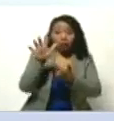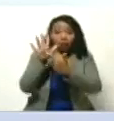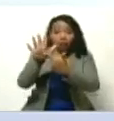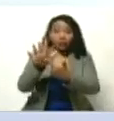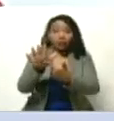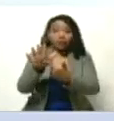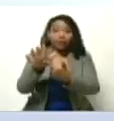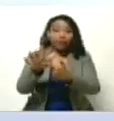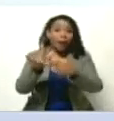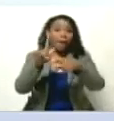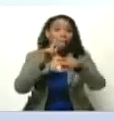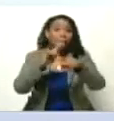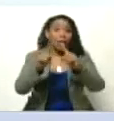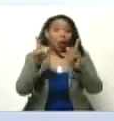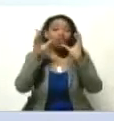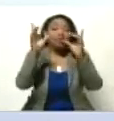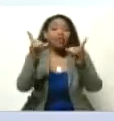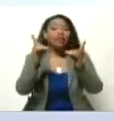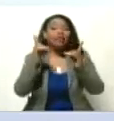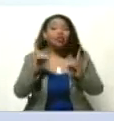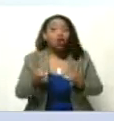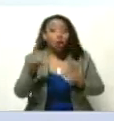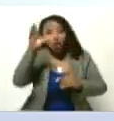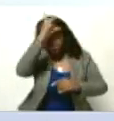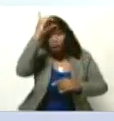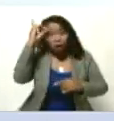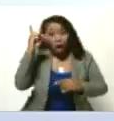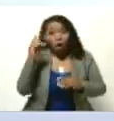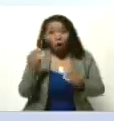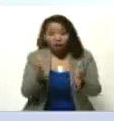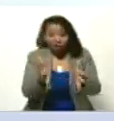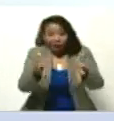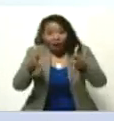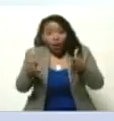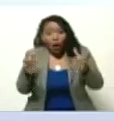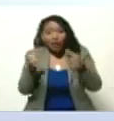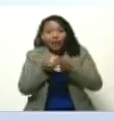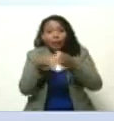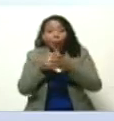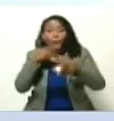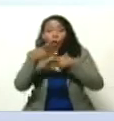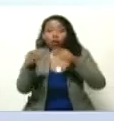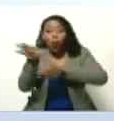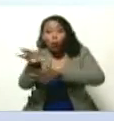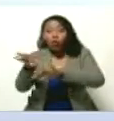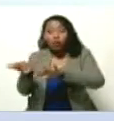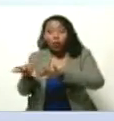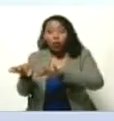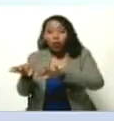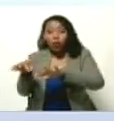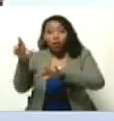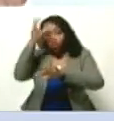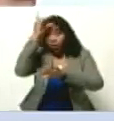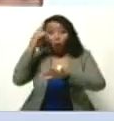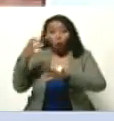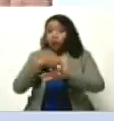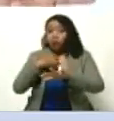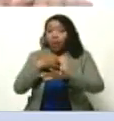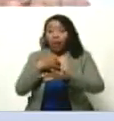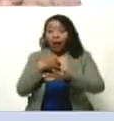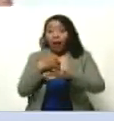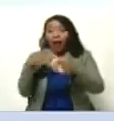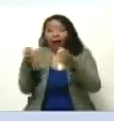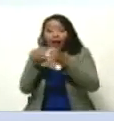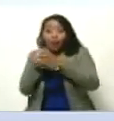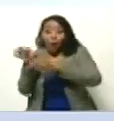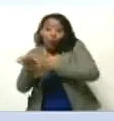Resulta que se decidió que Diosdado quede en el equipo político municipal. Diosdado no puede ser parte